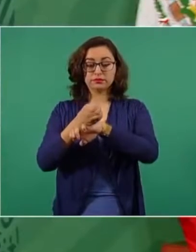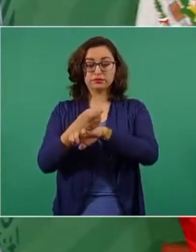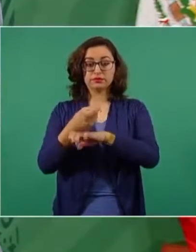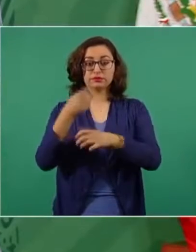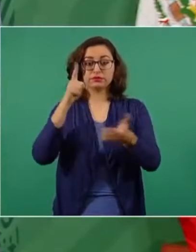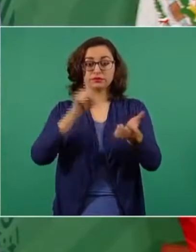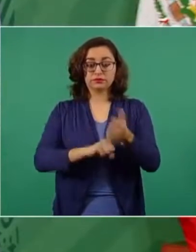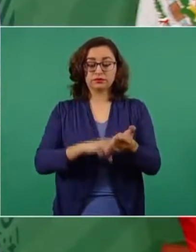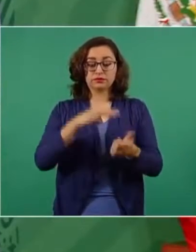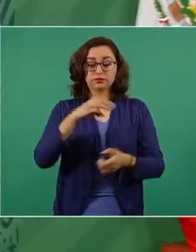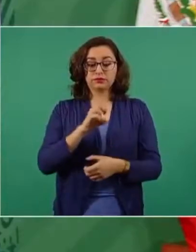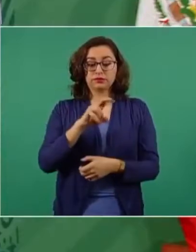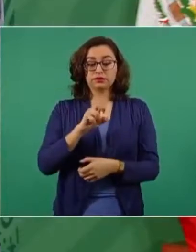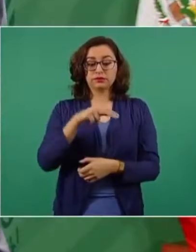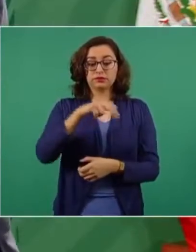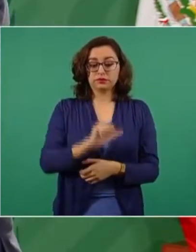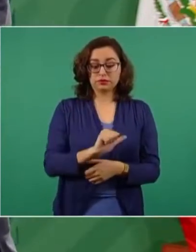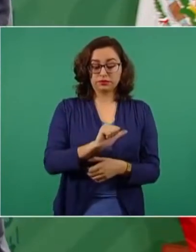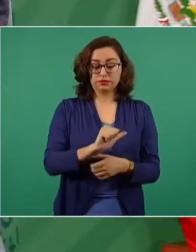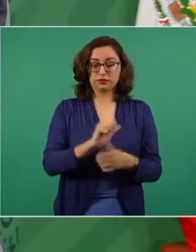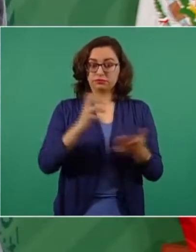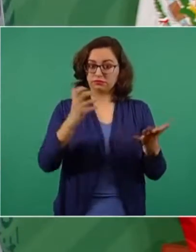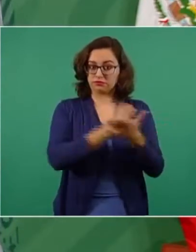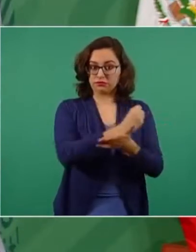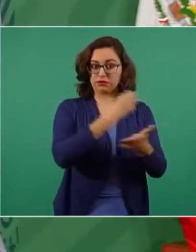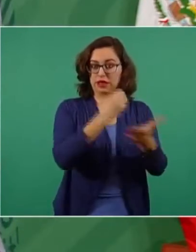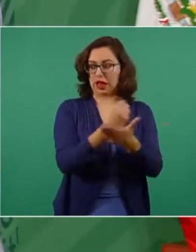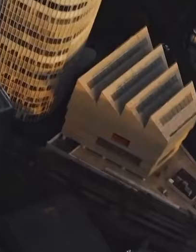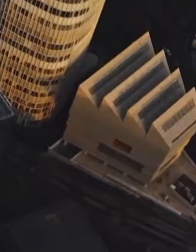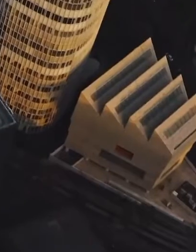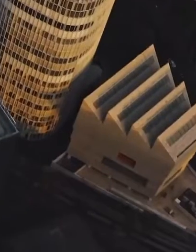se agregan los que ya